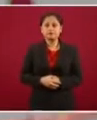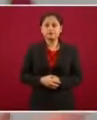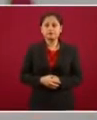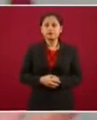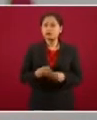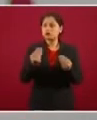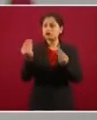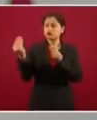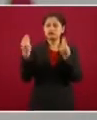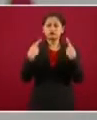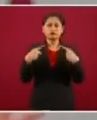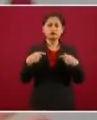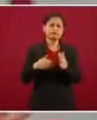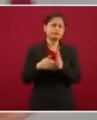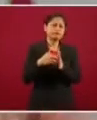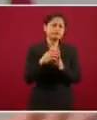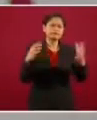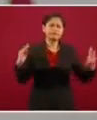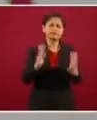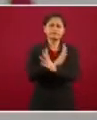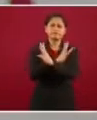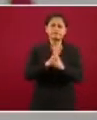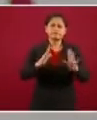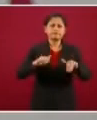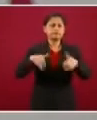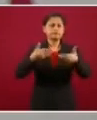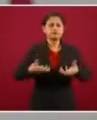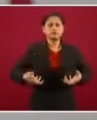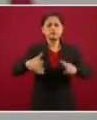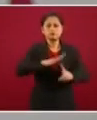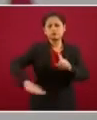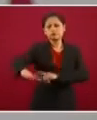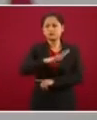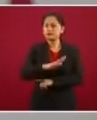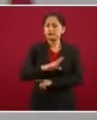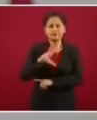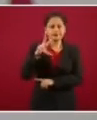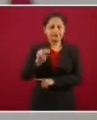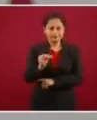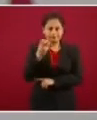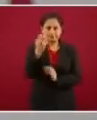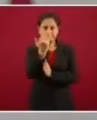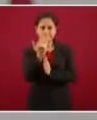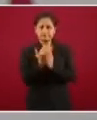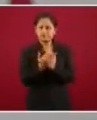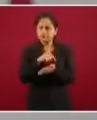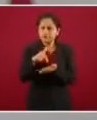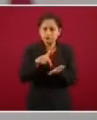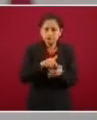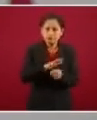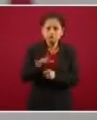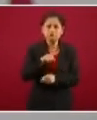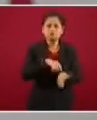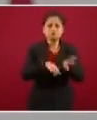es decir, millones de personas fuera del espacio público. El espacio público son las calles, los centros de trabajo,